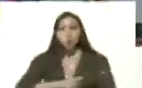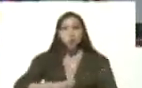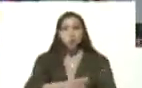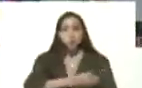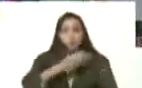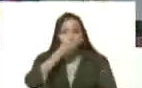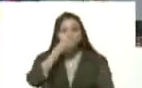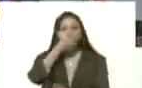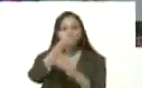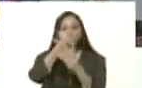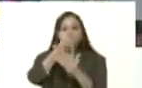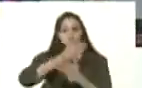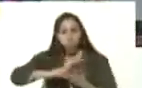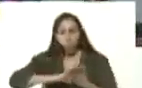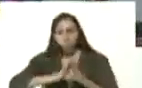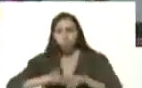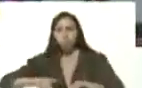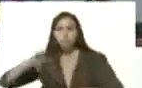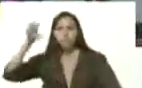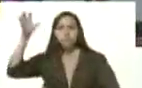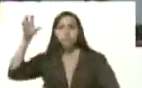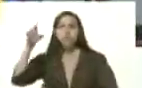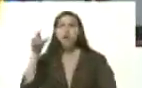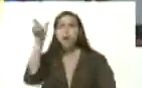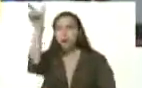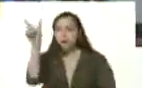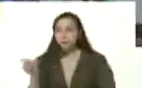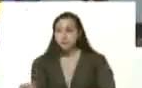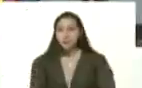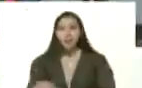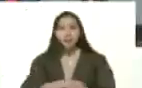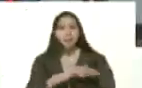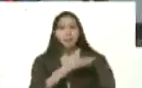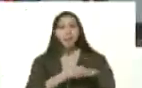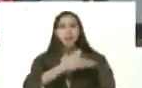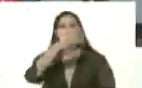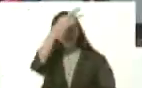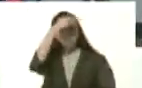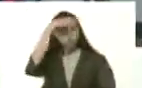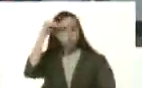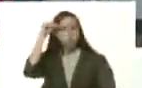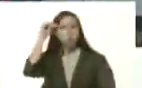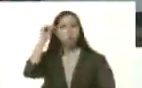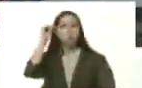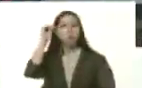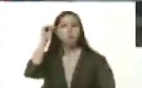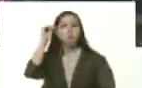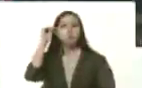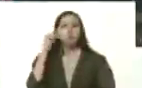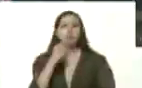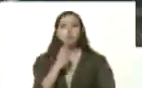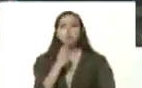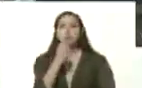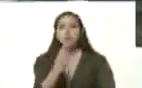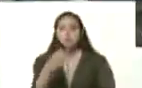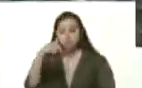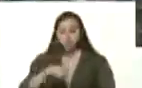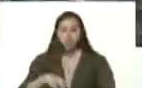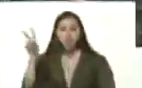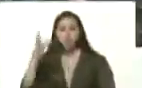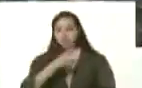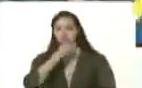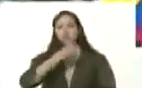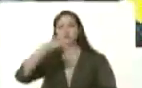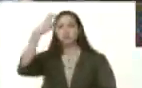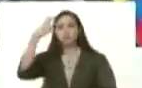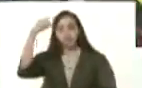fascista, genocida del señor Donald Trump. Y decimos desde Venezuela, sí, Venezuela,